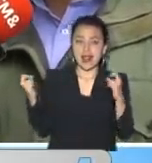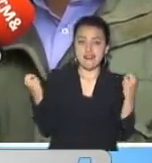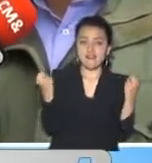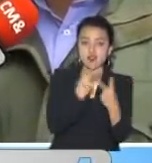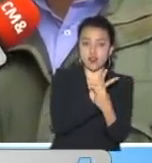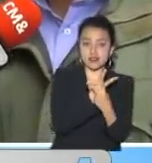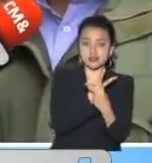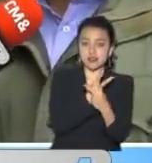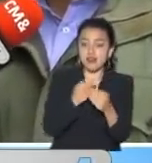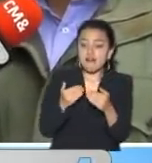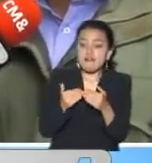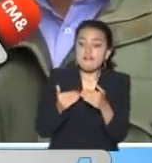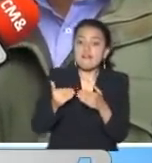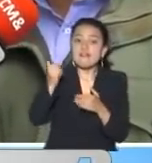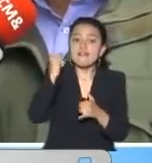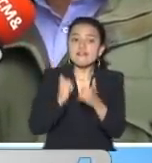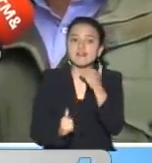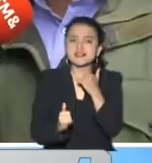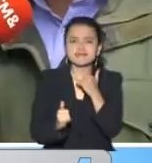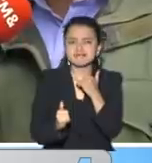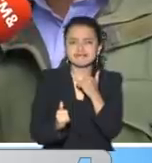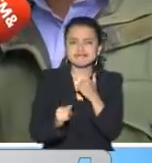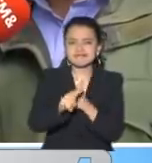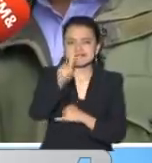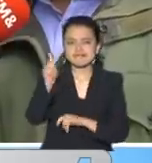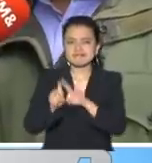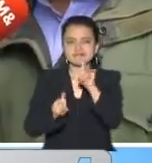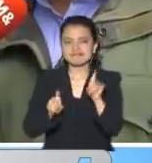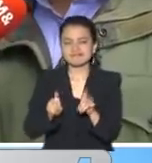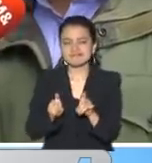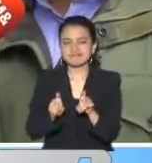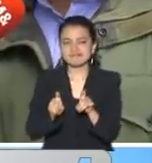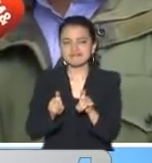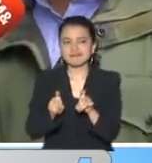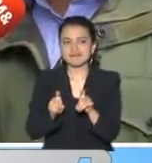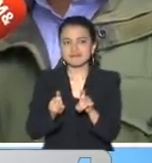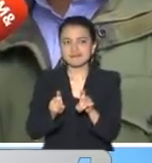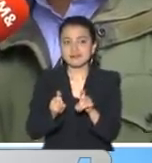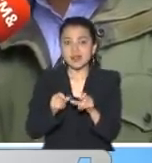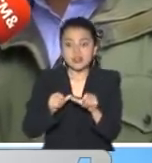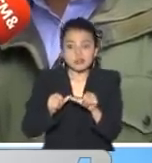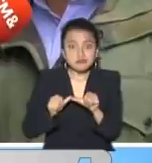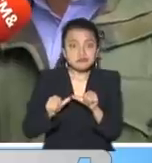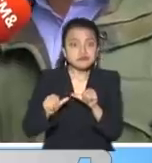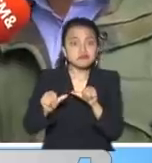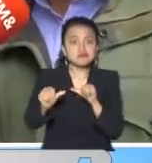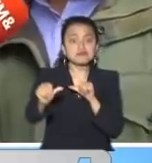entramos Pero nunca sabemos cuándo ni dónde vamos a salir de ahí no sabemos